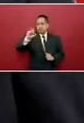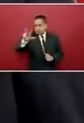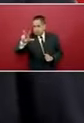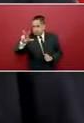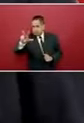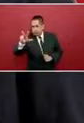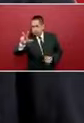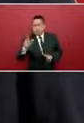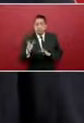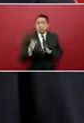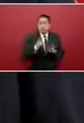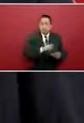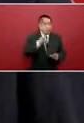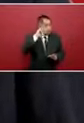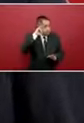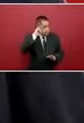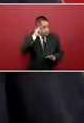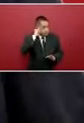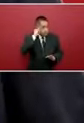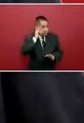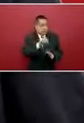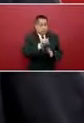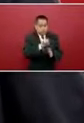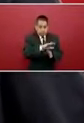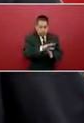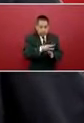y 65 para los que ya